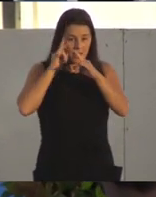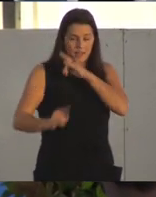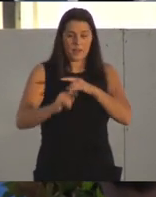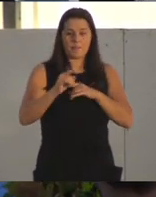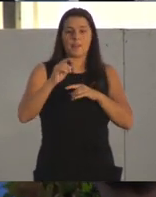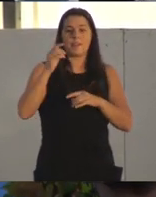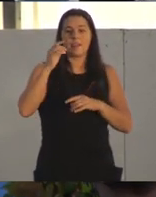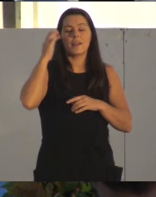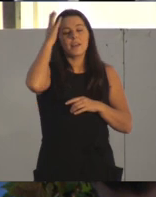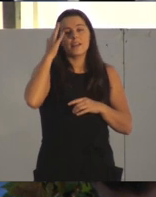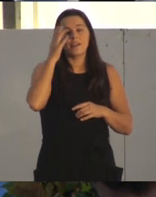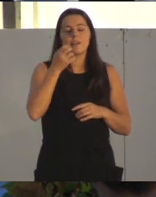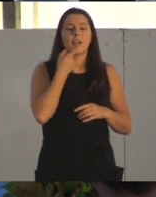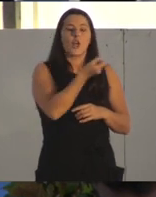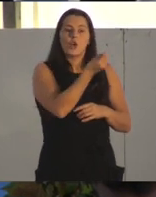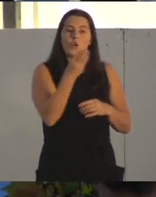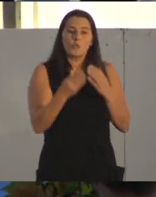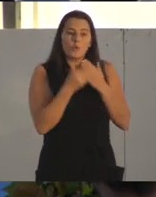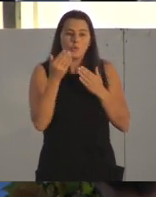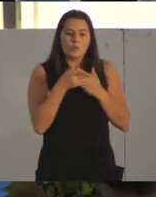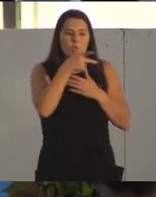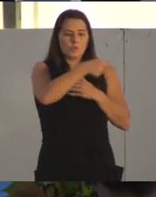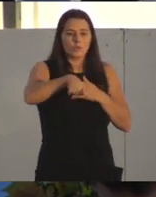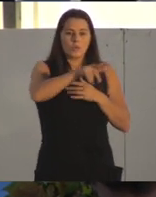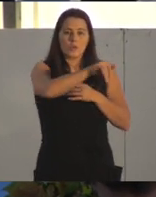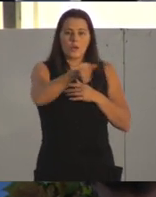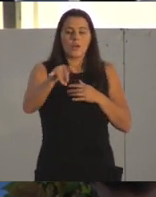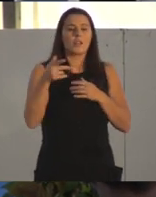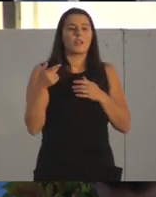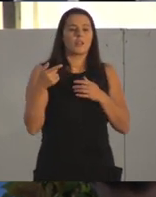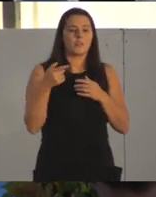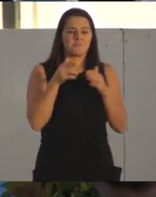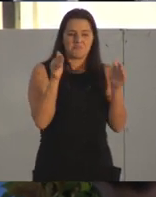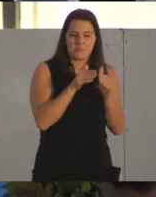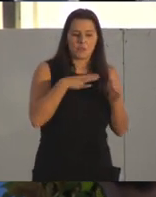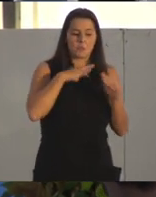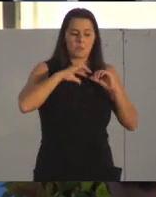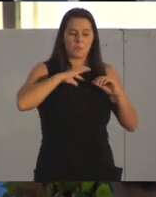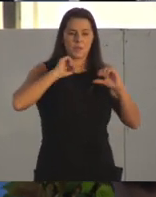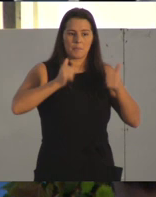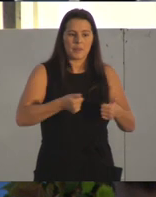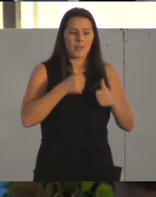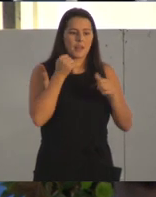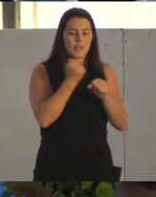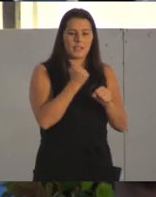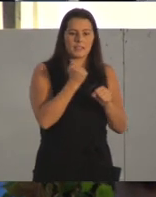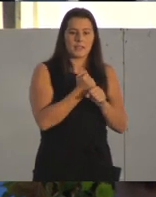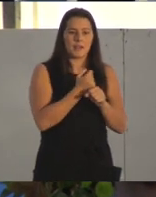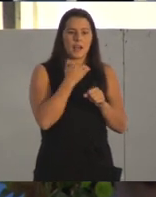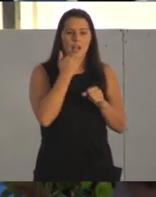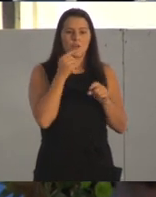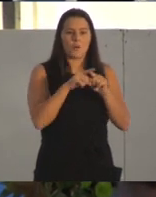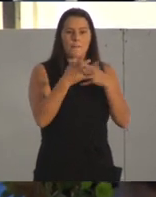de usuarios que tenéis no es excesivamente grande, podemos comenzar a trabajar con un trabajo manual,